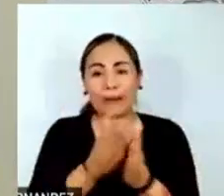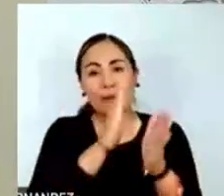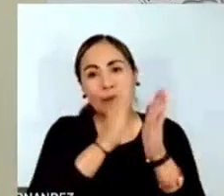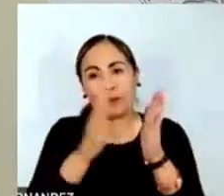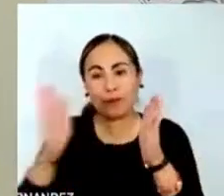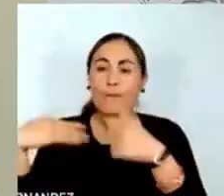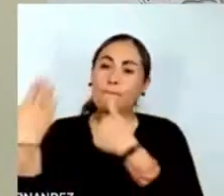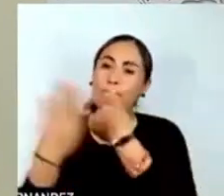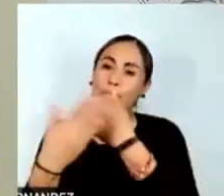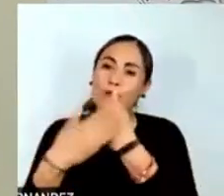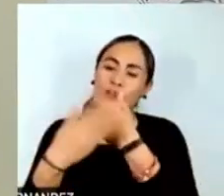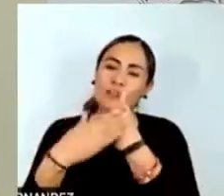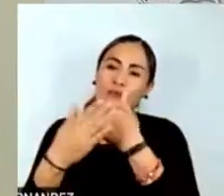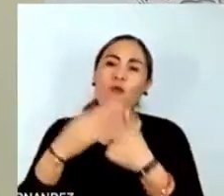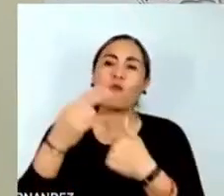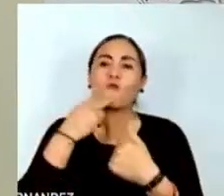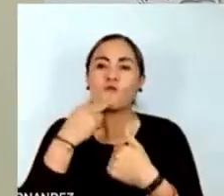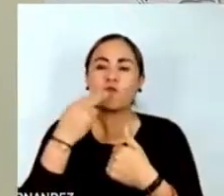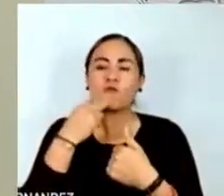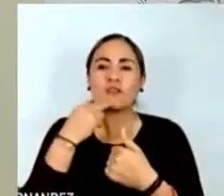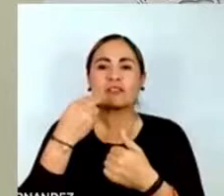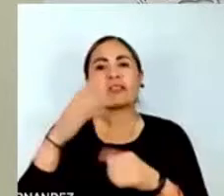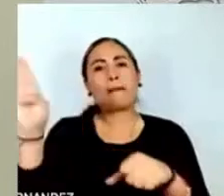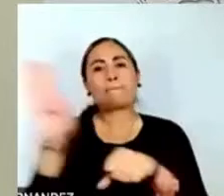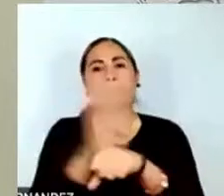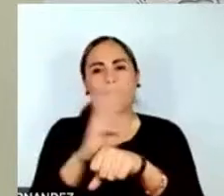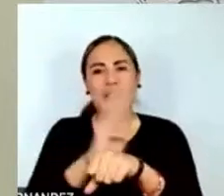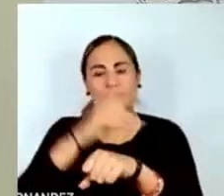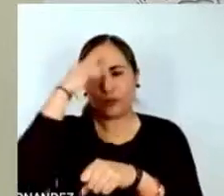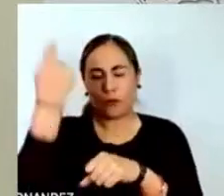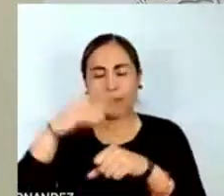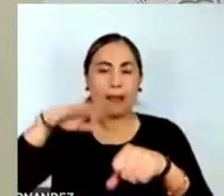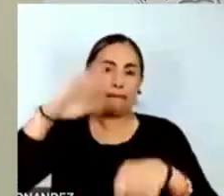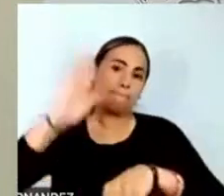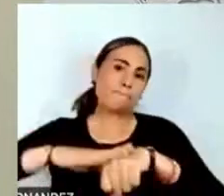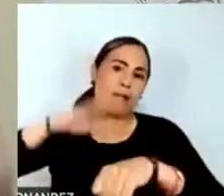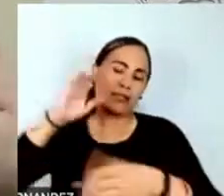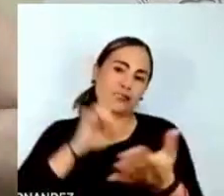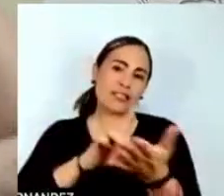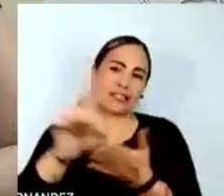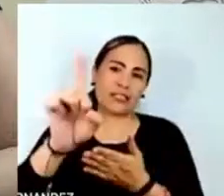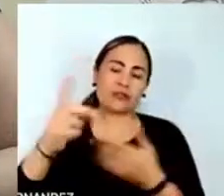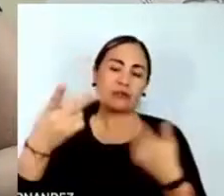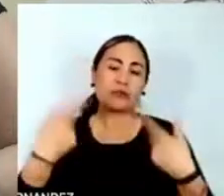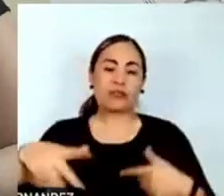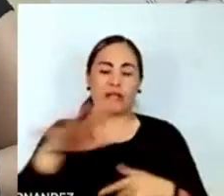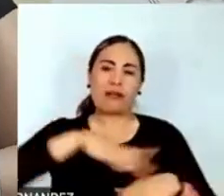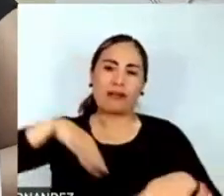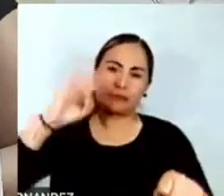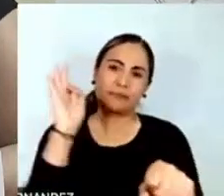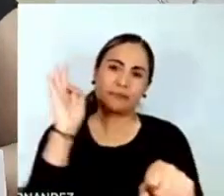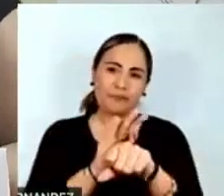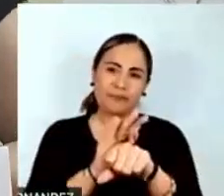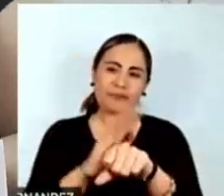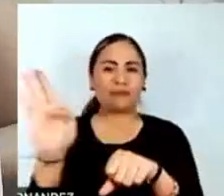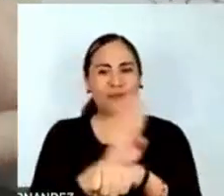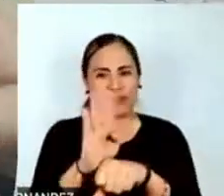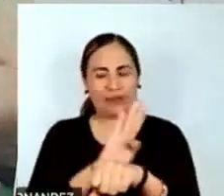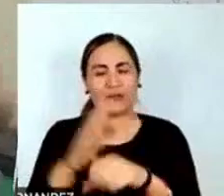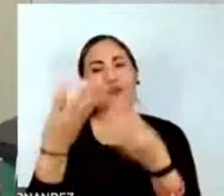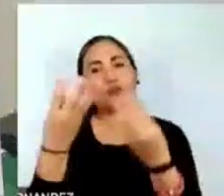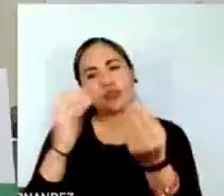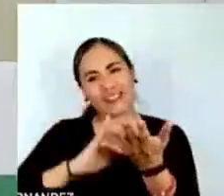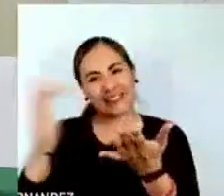que se amplíen los márgenes de protección de los derechos de las personas. Muchísimas gracias y muy buenas tardes.